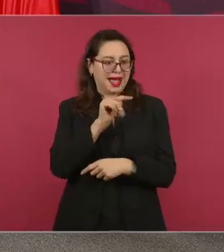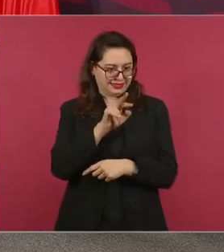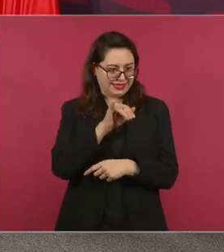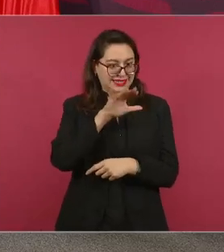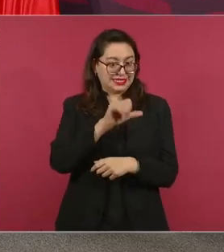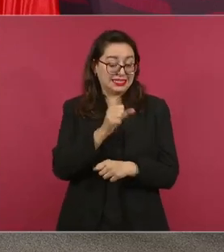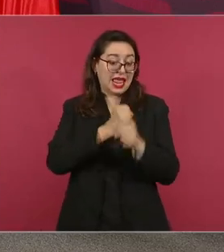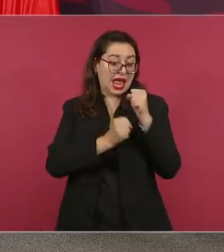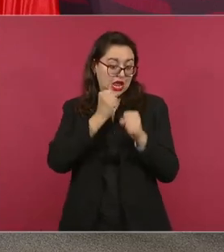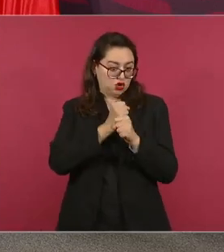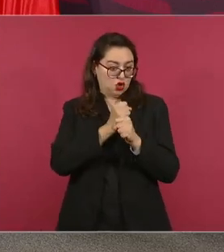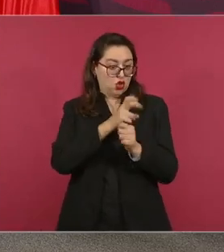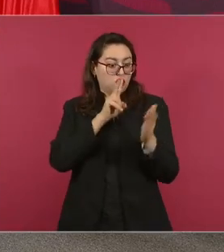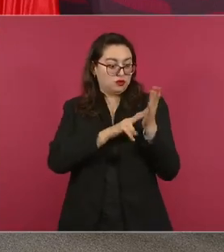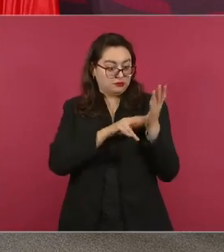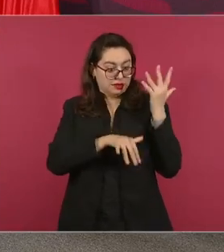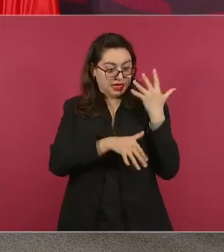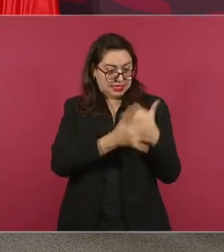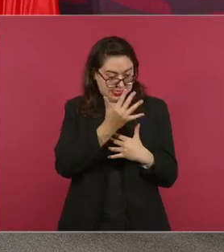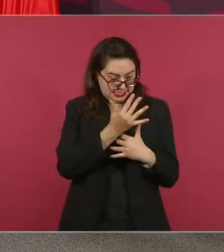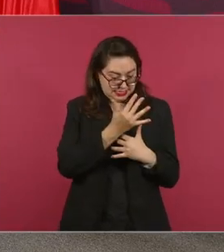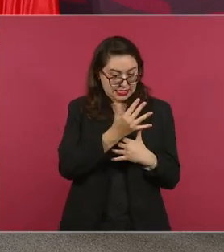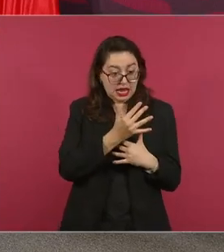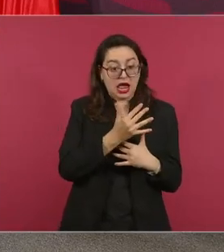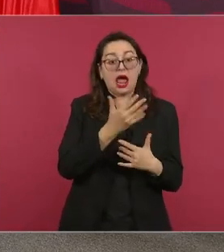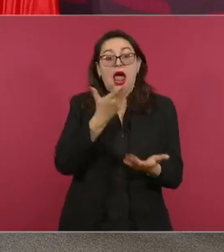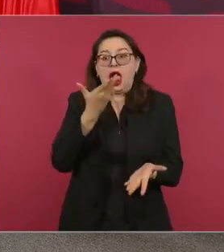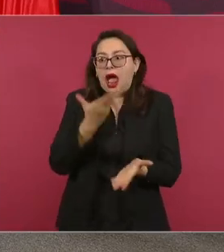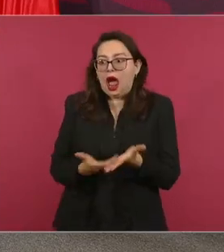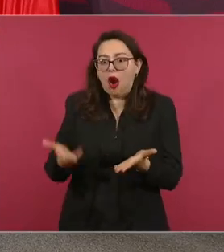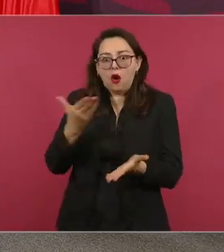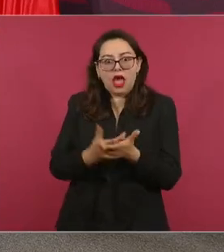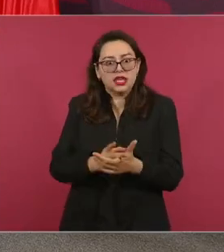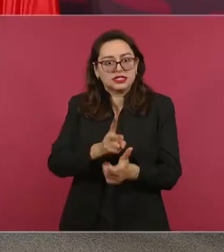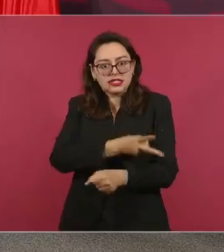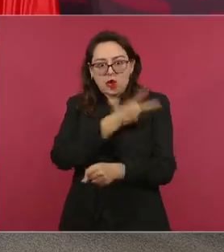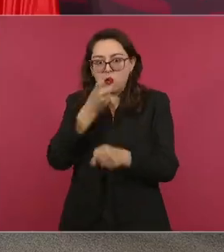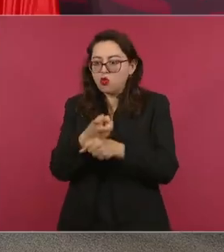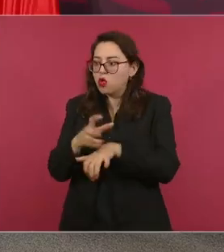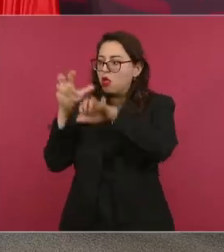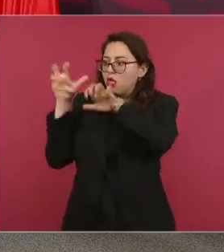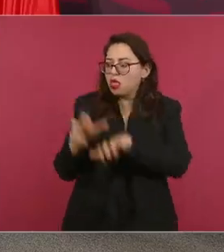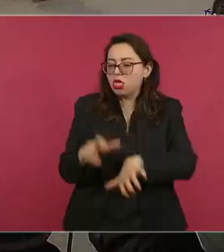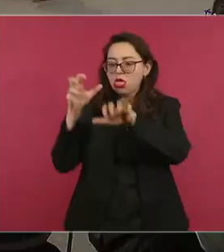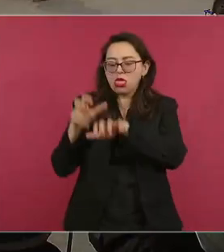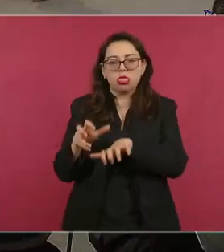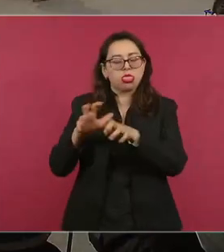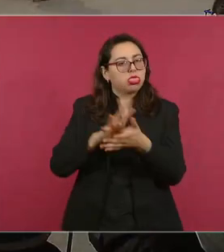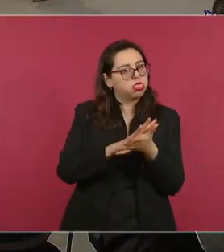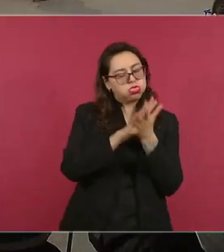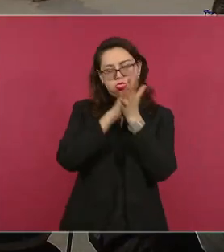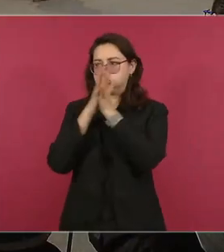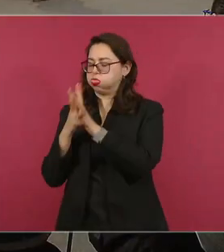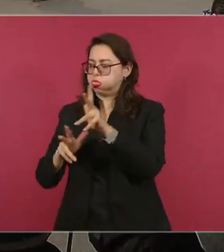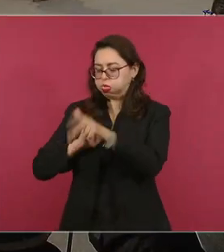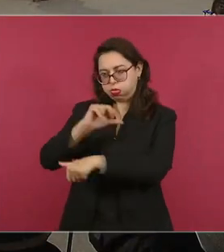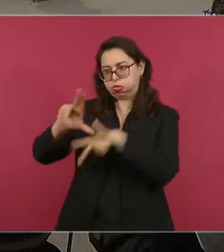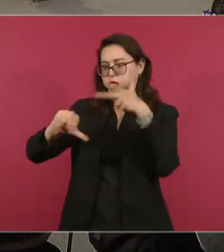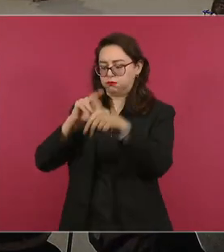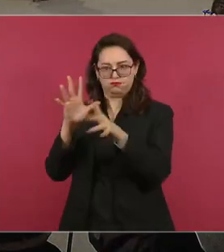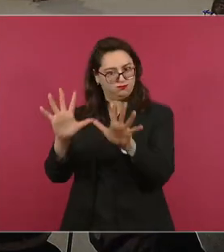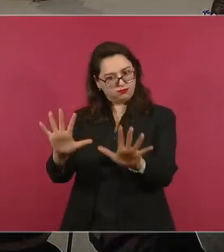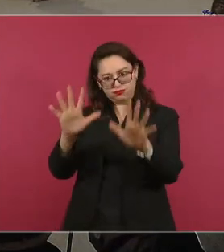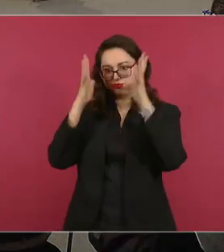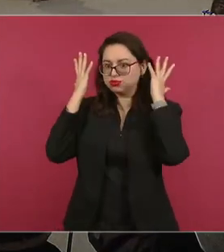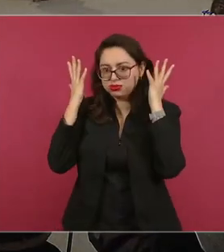el 2015, precisamente en el mes de octubre, y hoy tenemos a Otis, que como tú lo mencionas, de la mañana a la noche